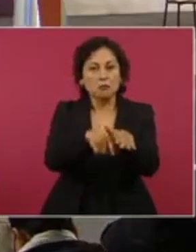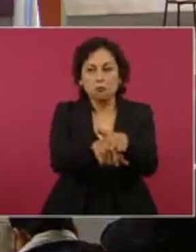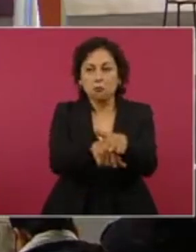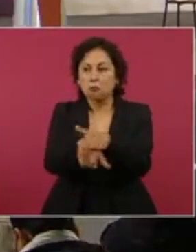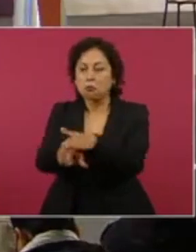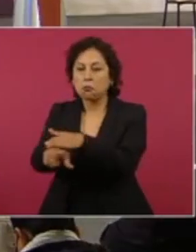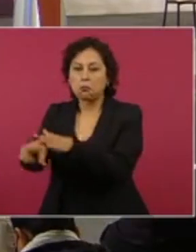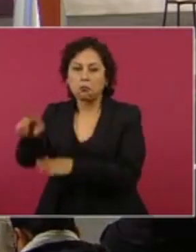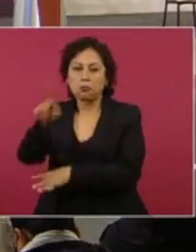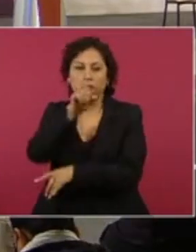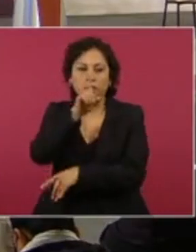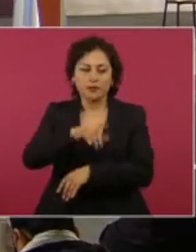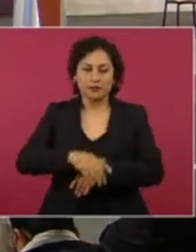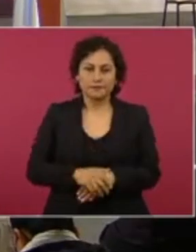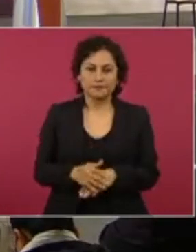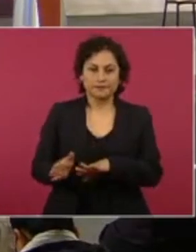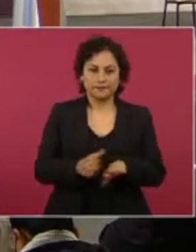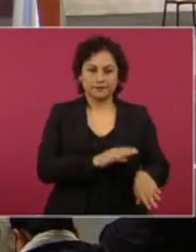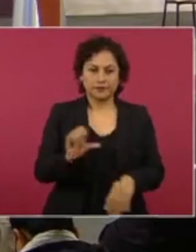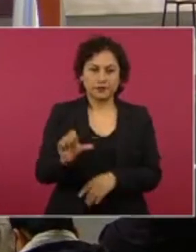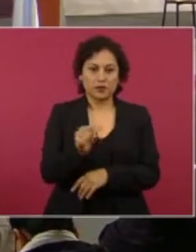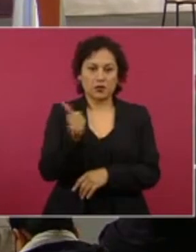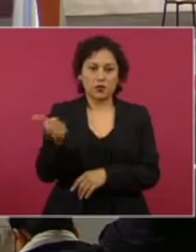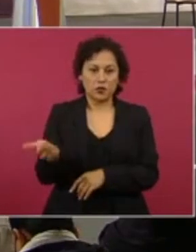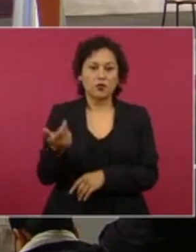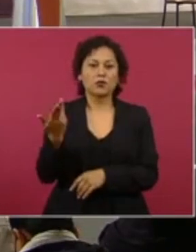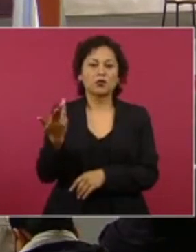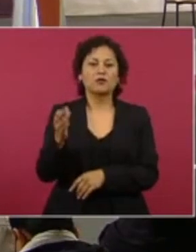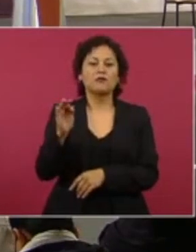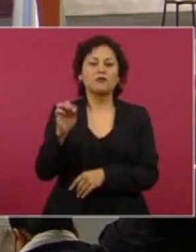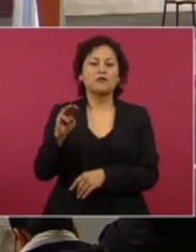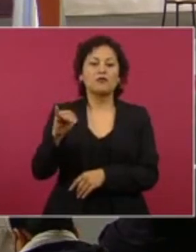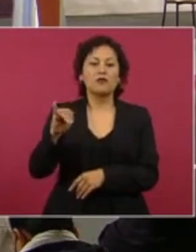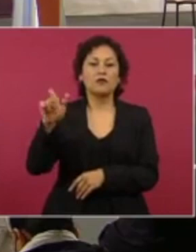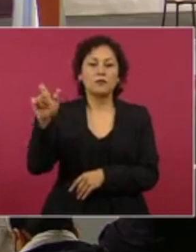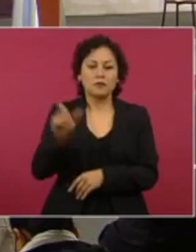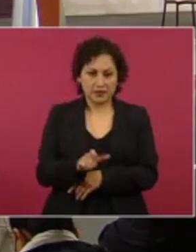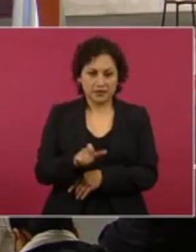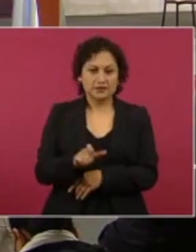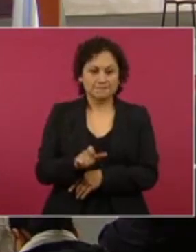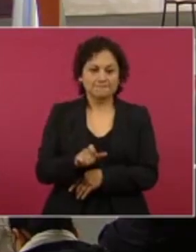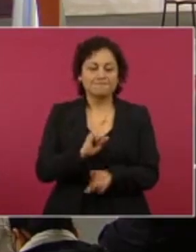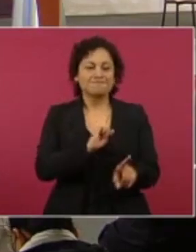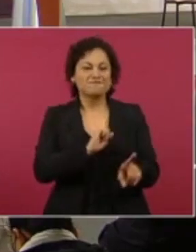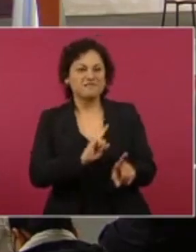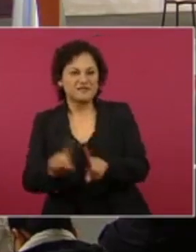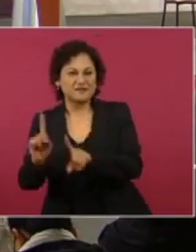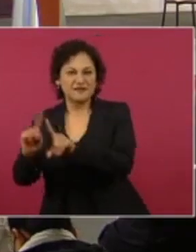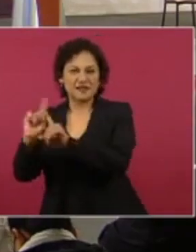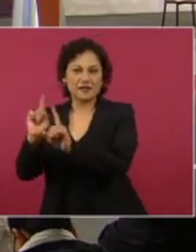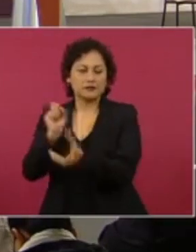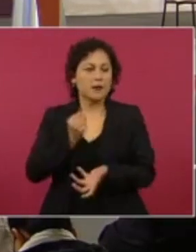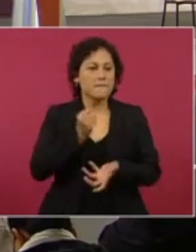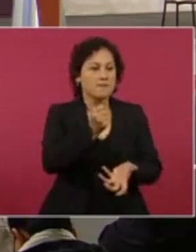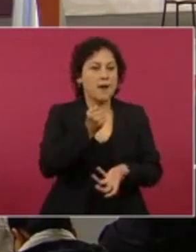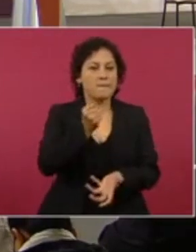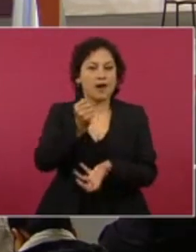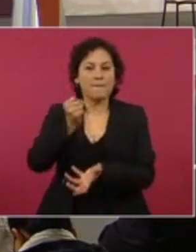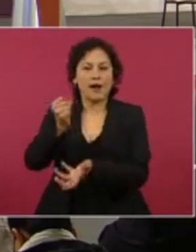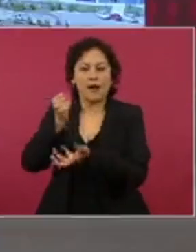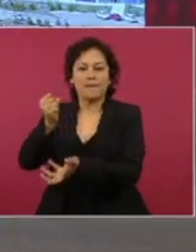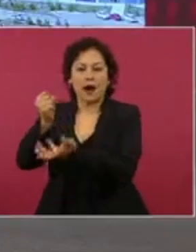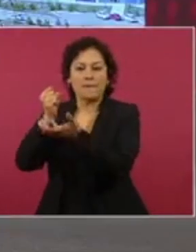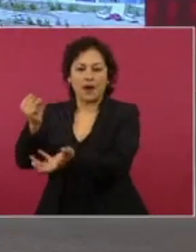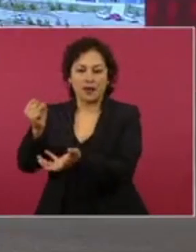A través de los FOMIX, 35 fideicomisos, se canalizaron millonarios recursos habilitados por,